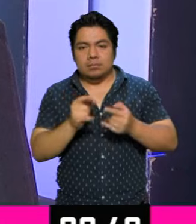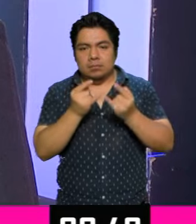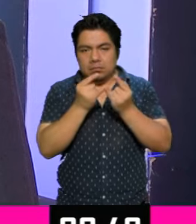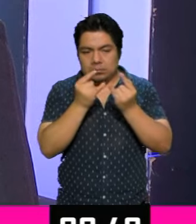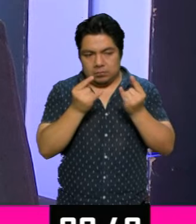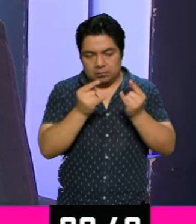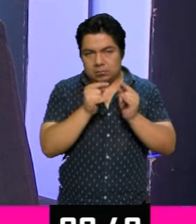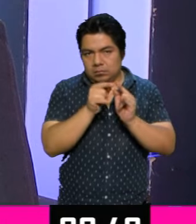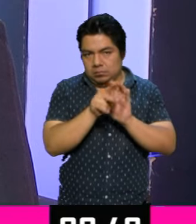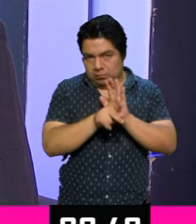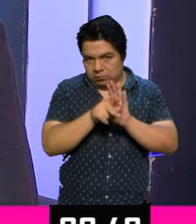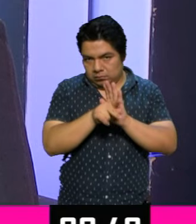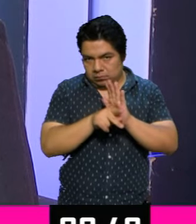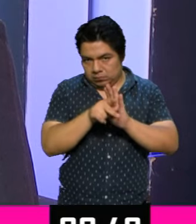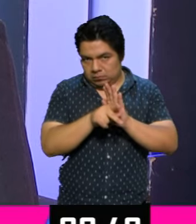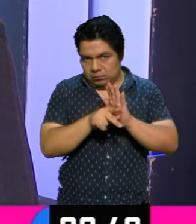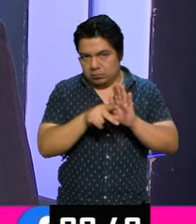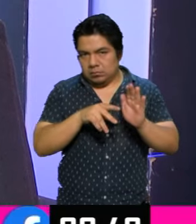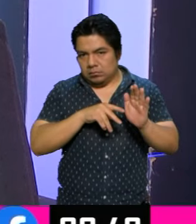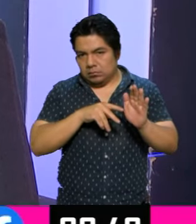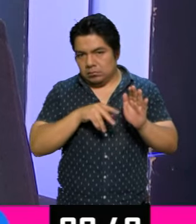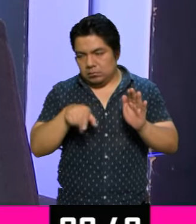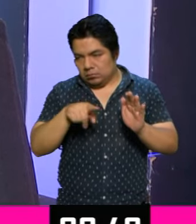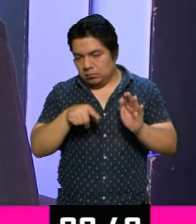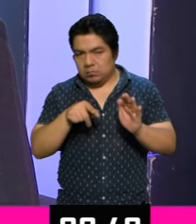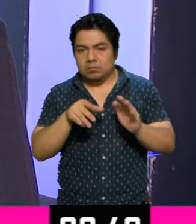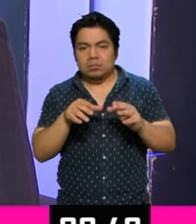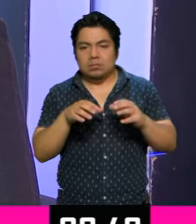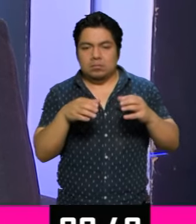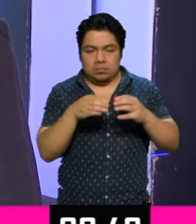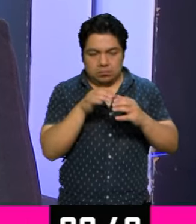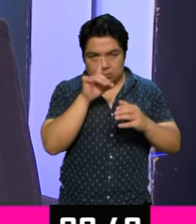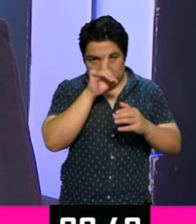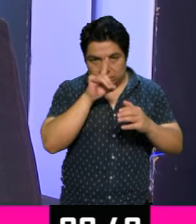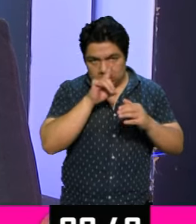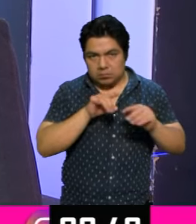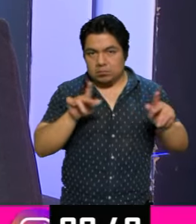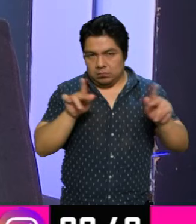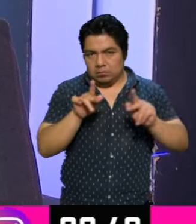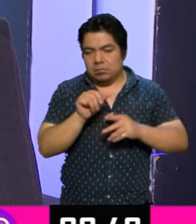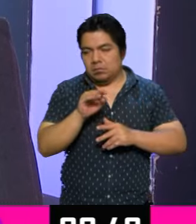documental, por decisión del Consejo de las Abejas,